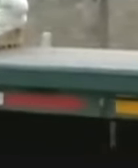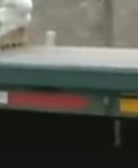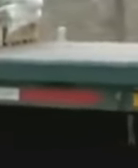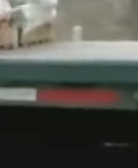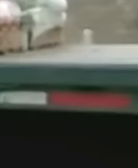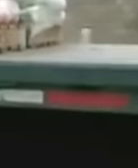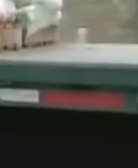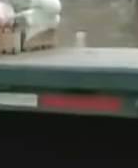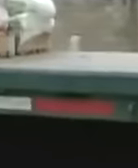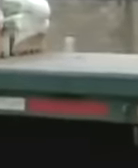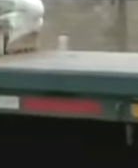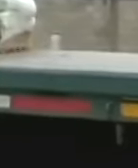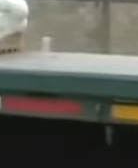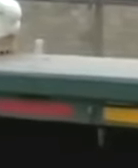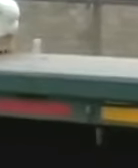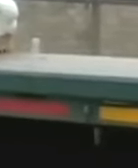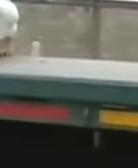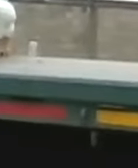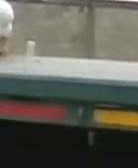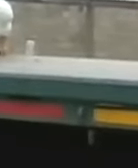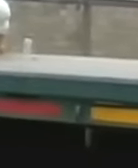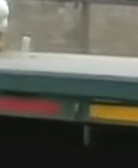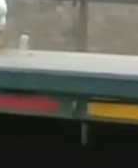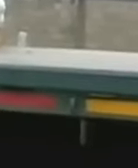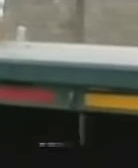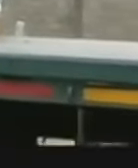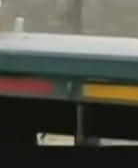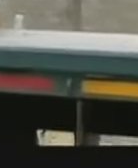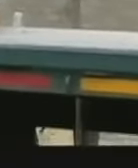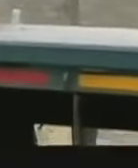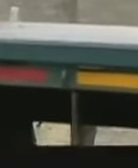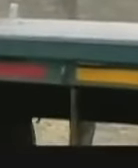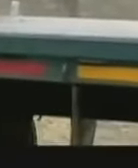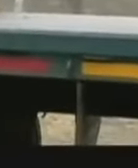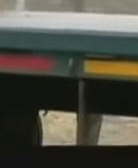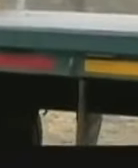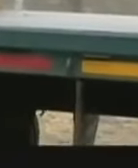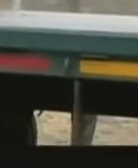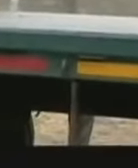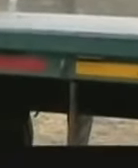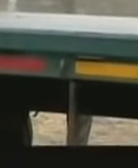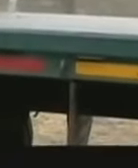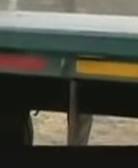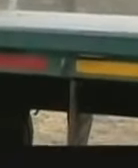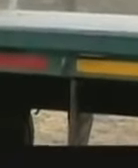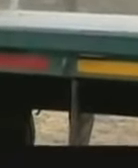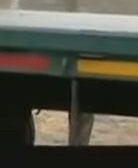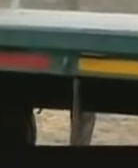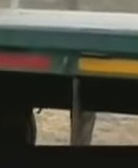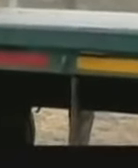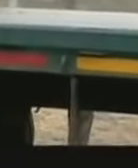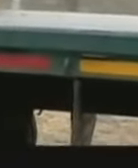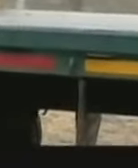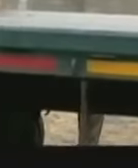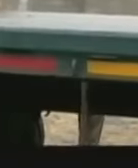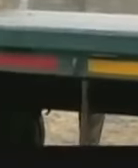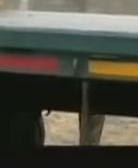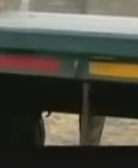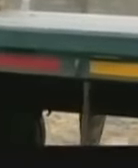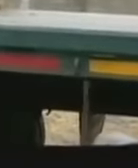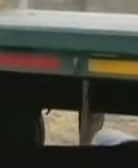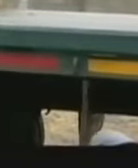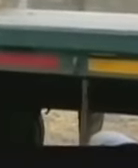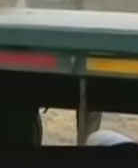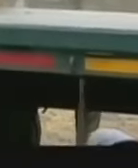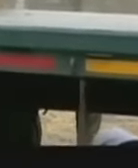Recorre el jefe de Estado a esta hora esta importante actividad de crecimiento y avance agroindustrial que